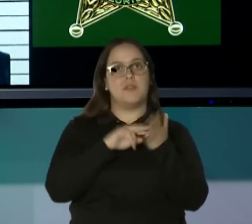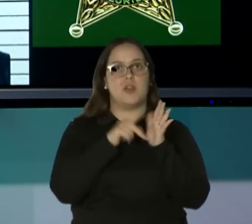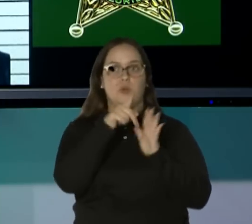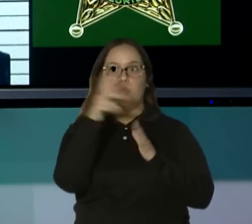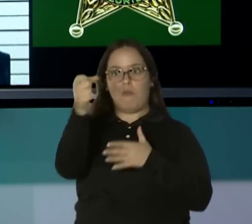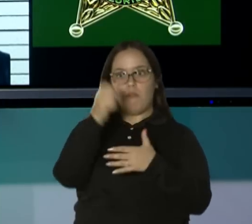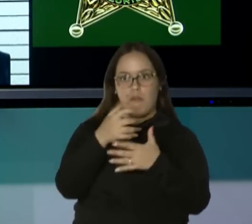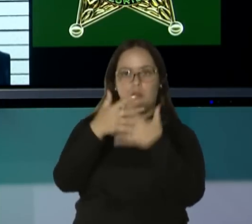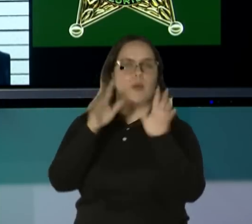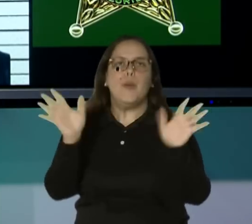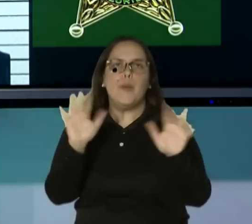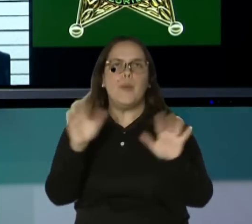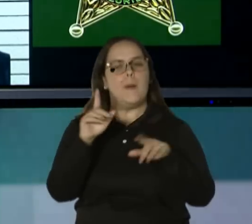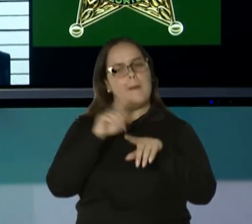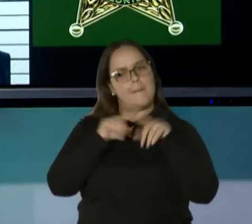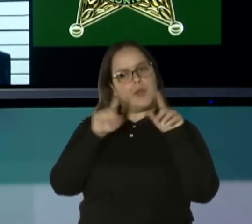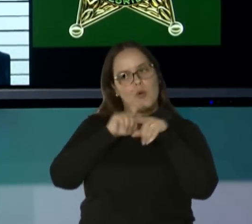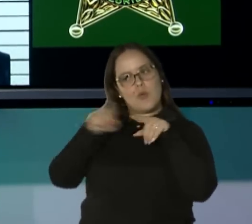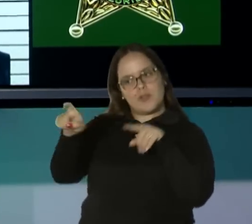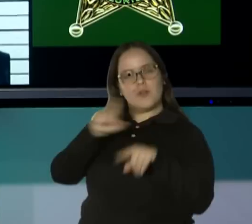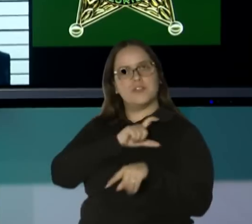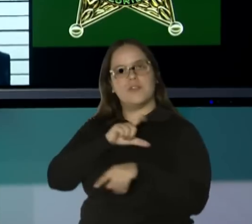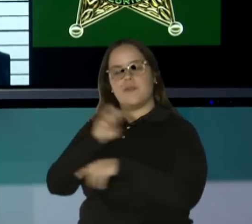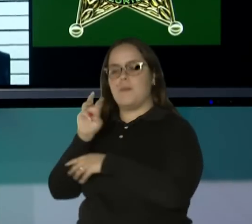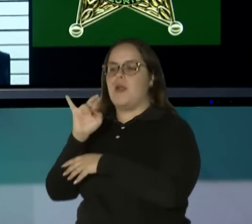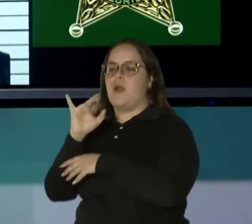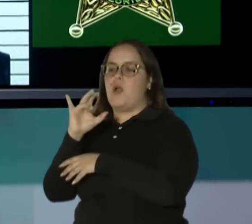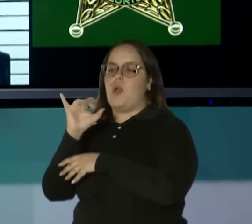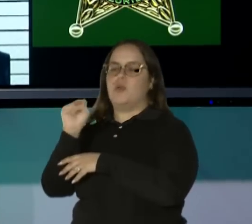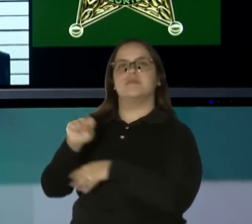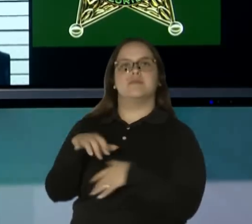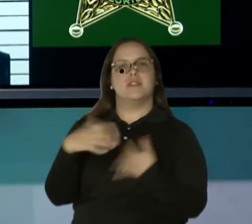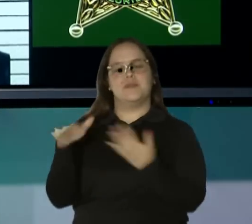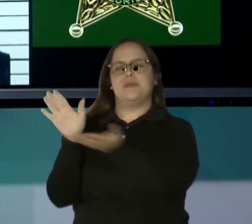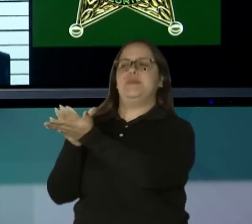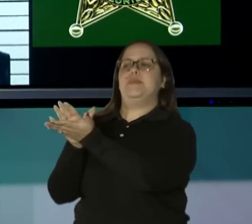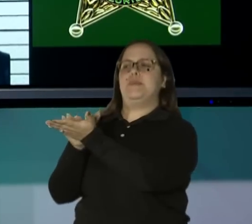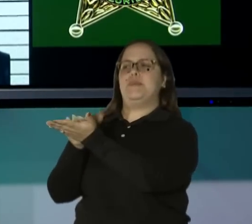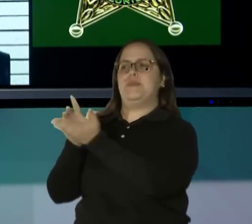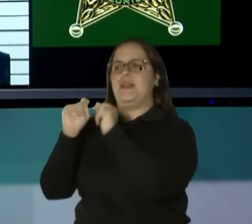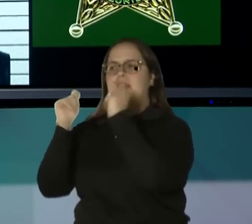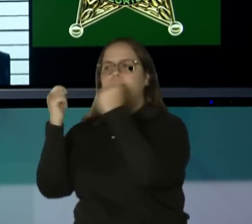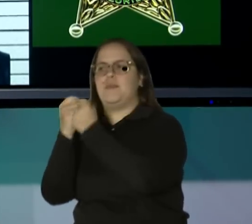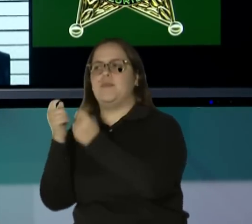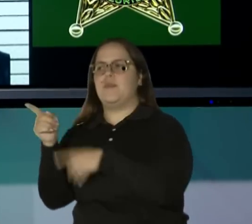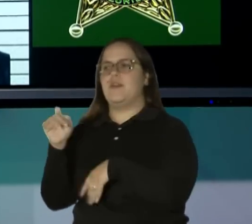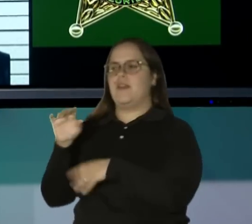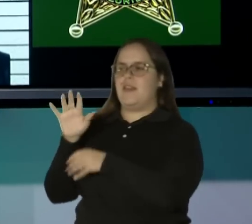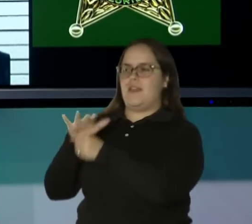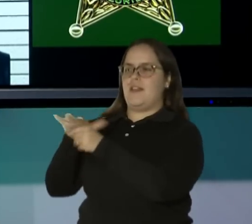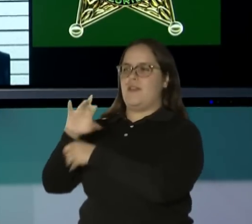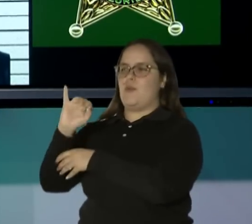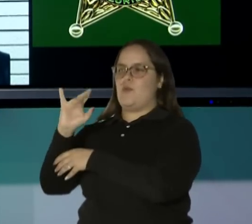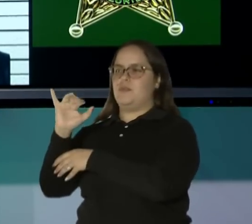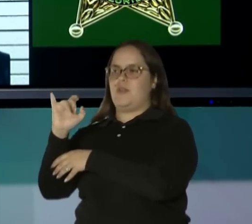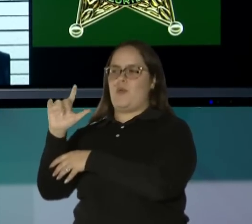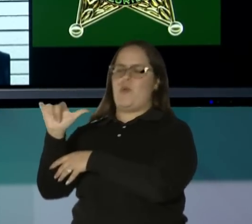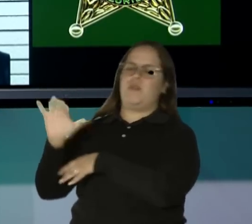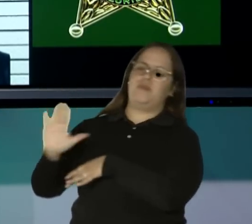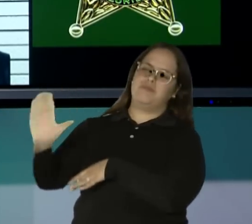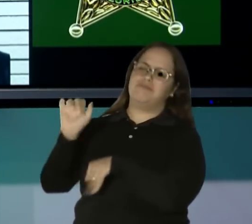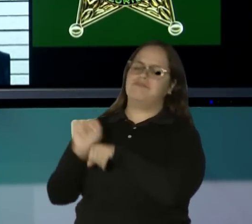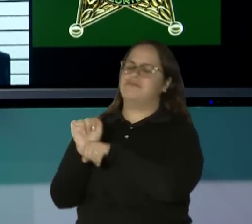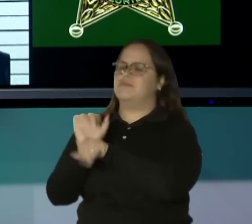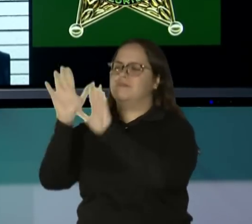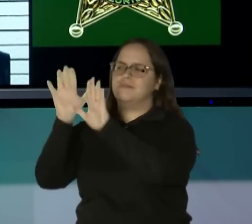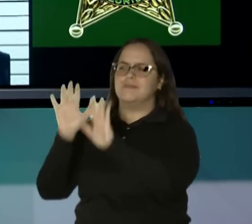con el Sheriff Marcos López para que esta persona sea arrestada de inmediato. Y felicitamos a todo el equipo del Sheriff allá en Oceola con el trabajo excelente que están